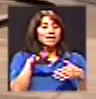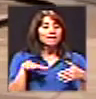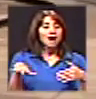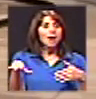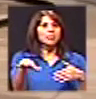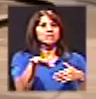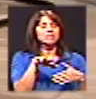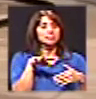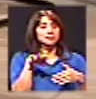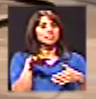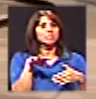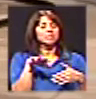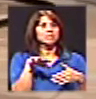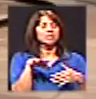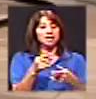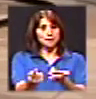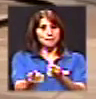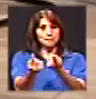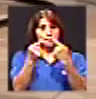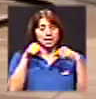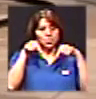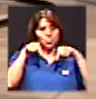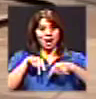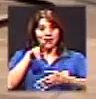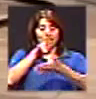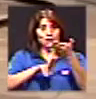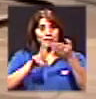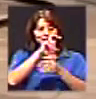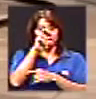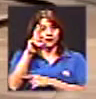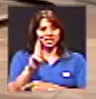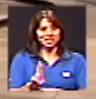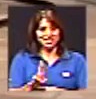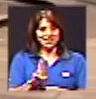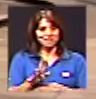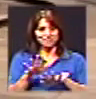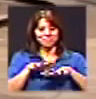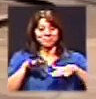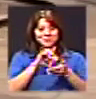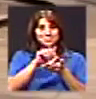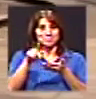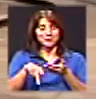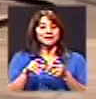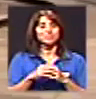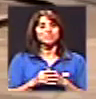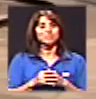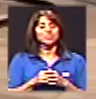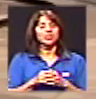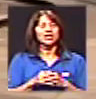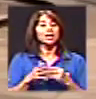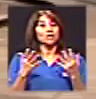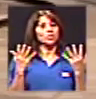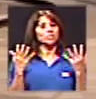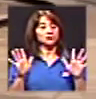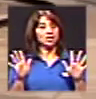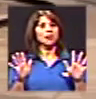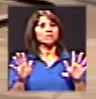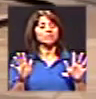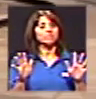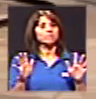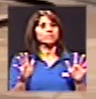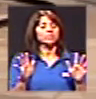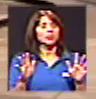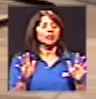a la Universidad de Costa Rica, y posteriormente, cuando la universidad ya la